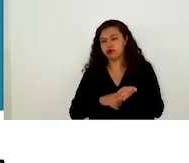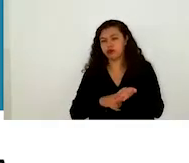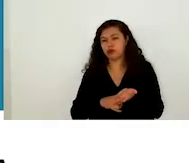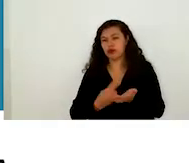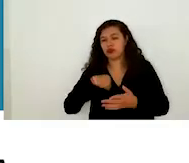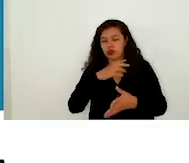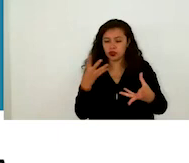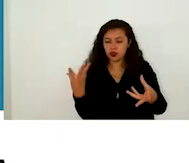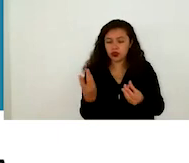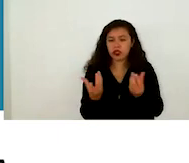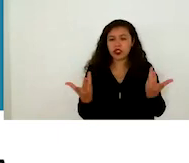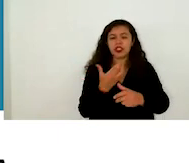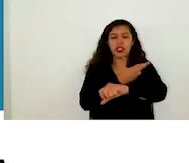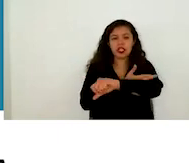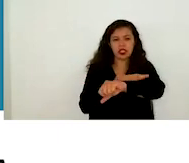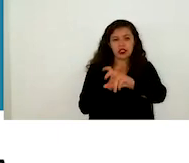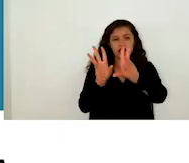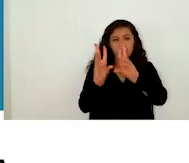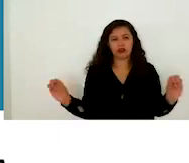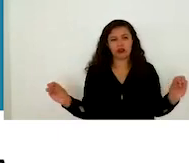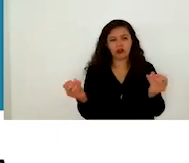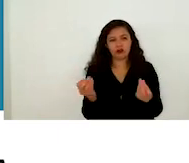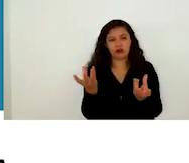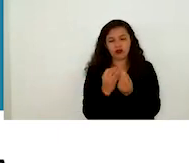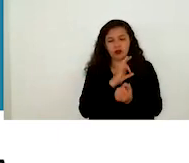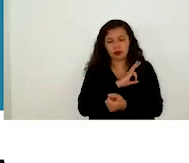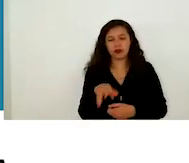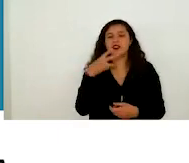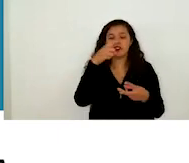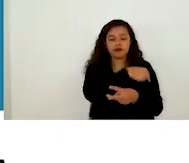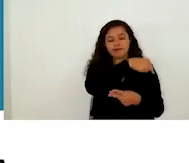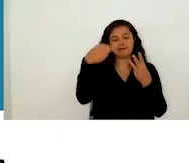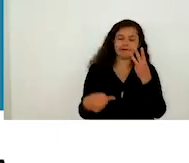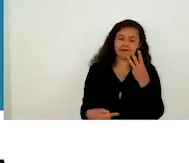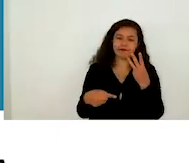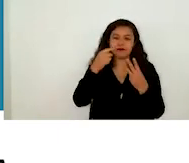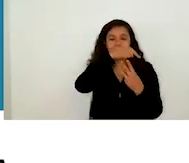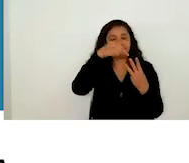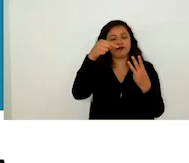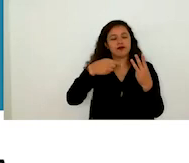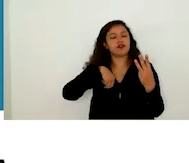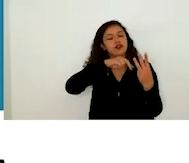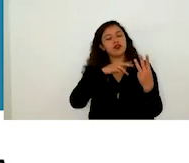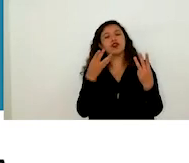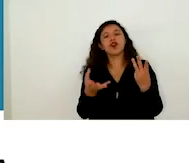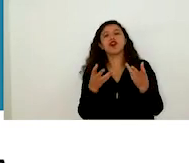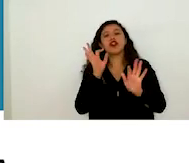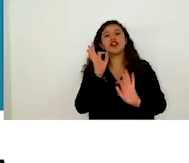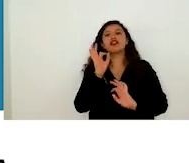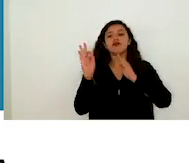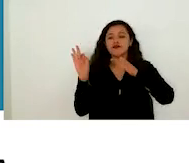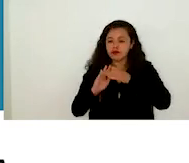hacer o solucionar juntos son tres principios que nos tendremos que estar trabajando constantemente